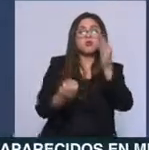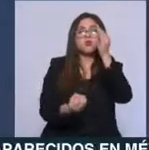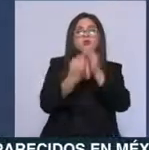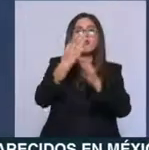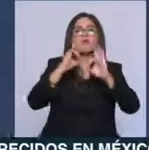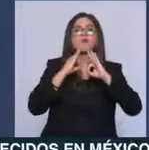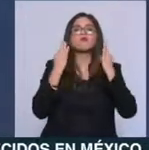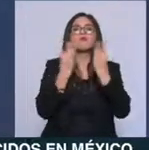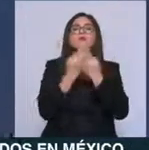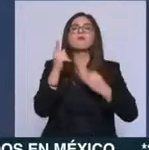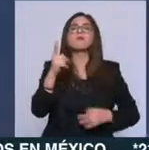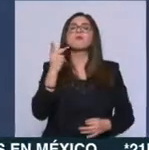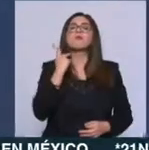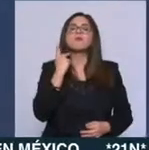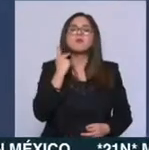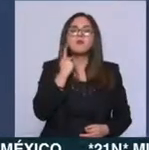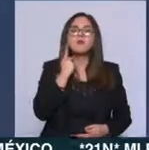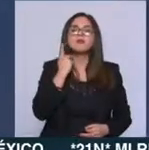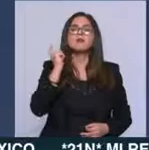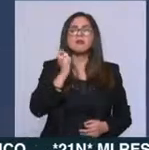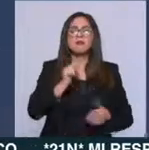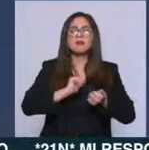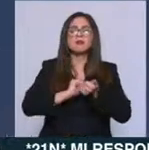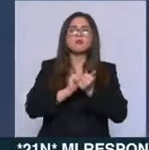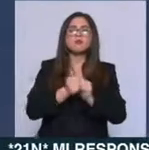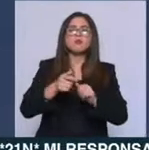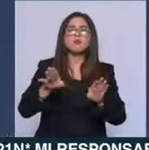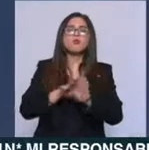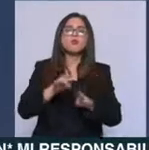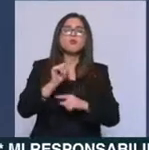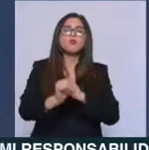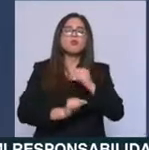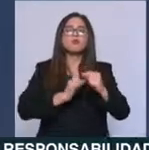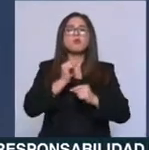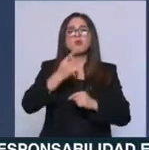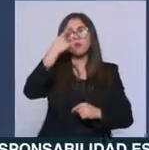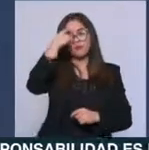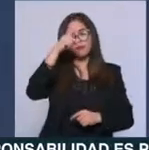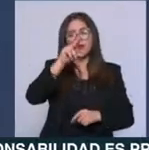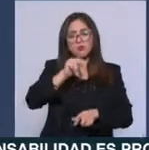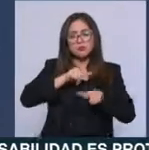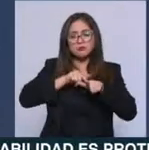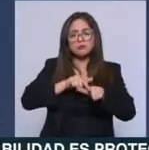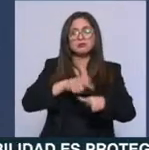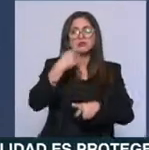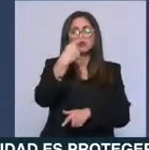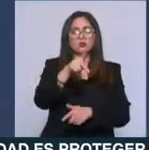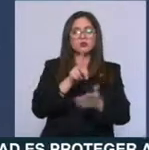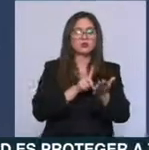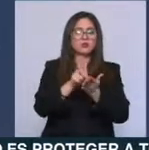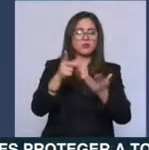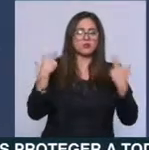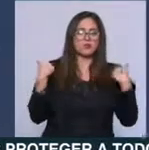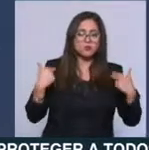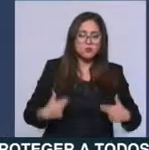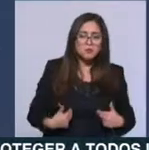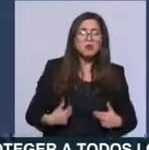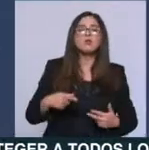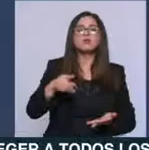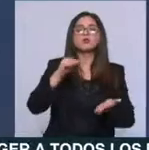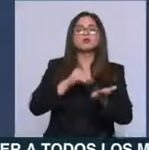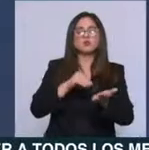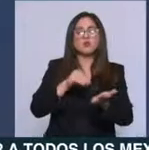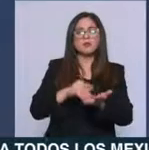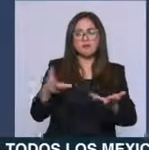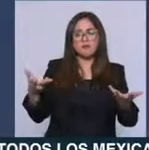a esta realidad singular, determinante, a esta crisis de vigencia de los derechos humanos que vivimos en este momento en México. Yo